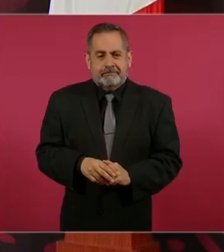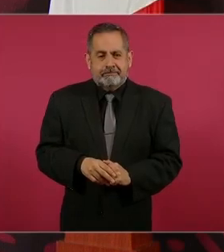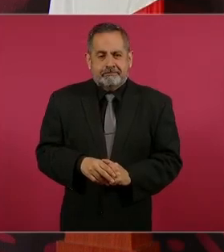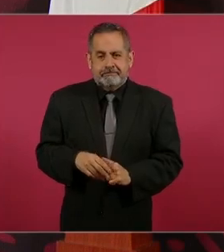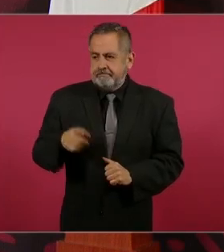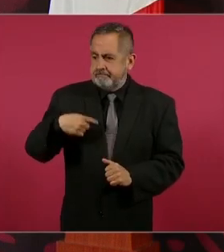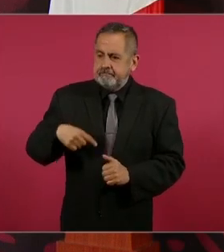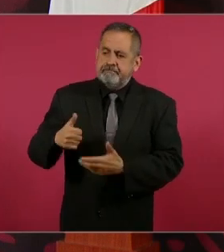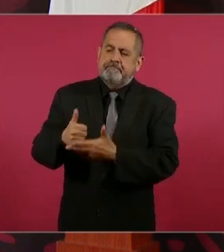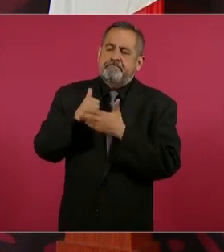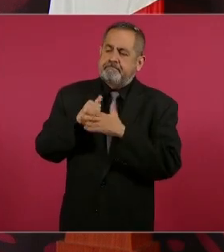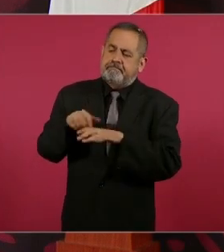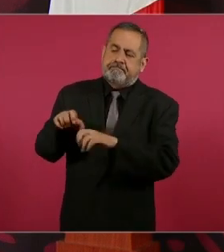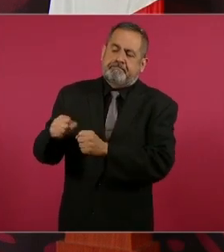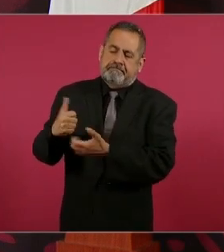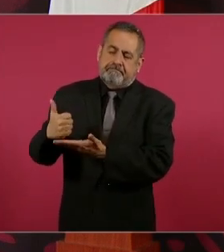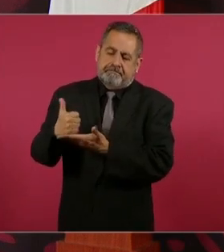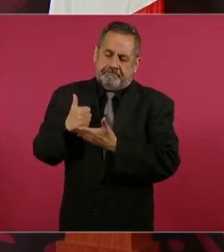respaldado: